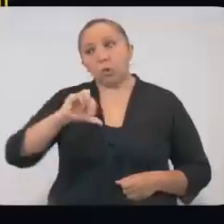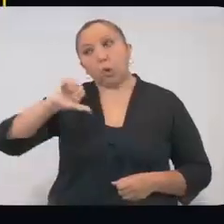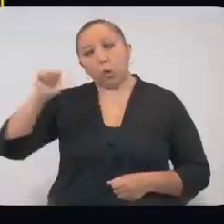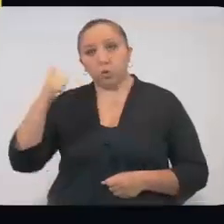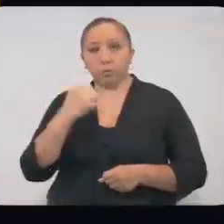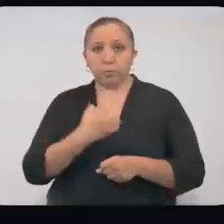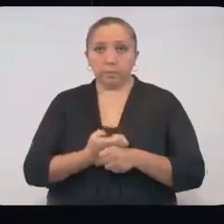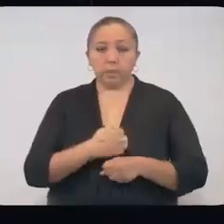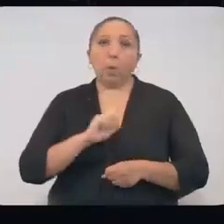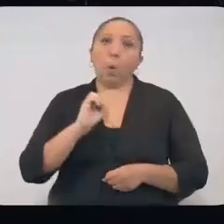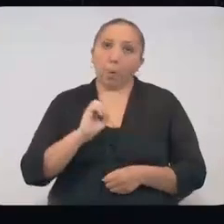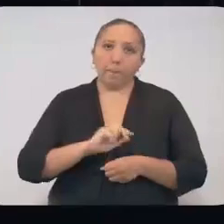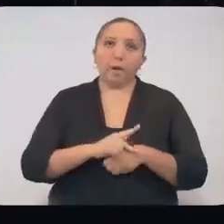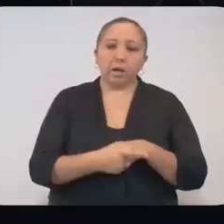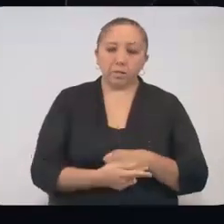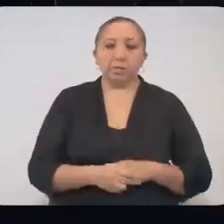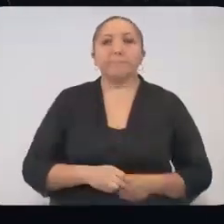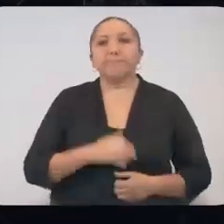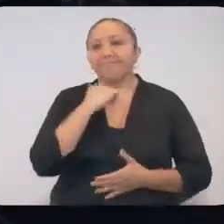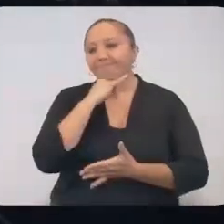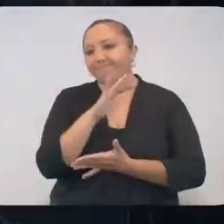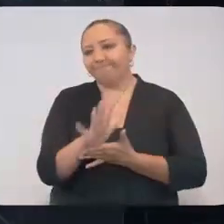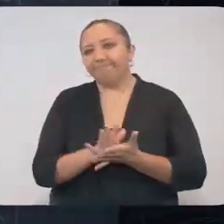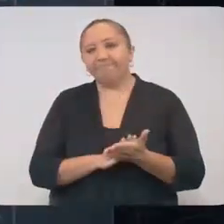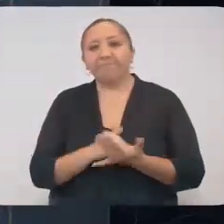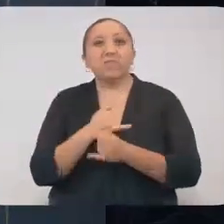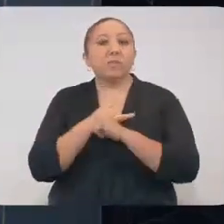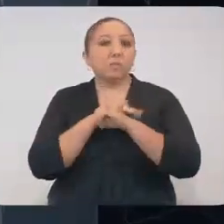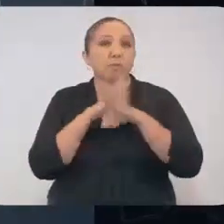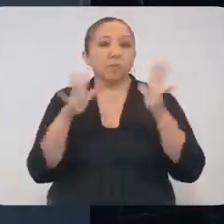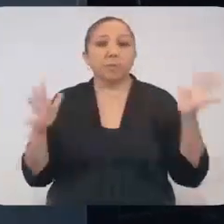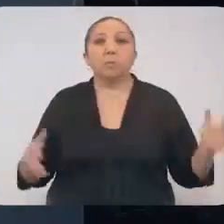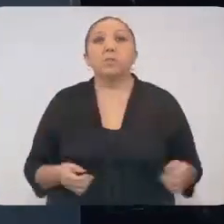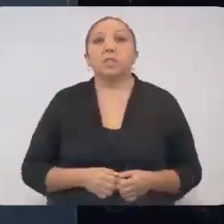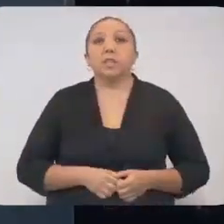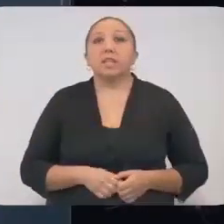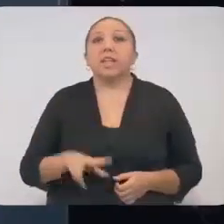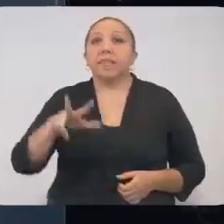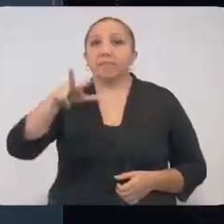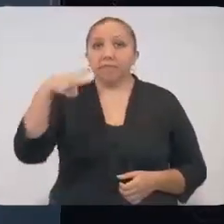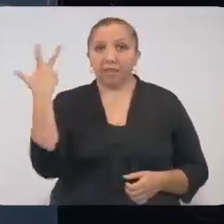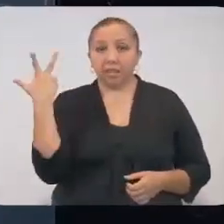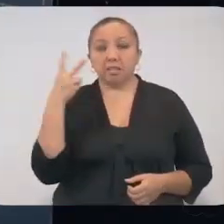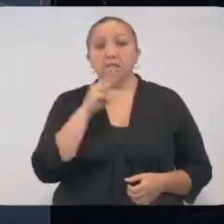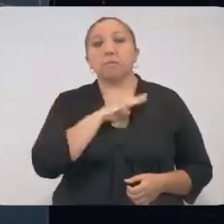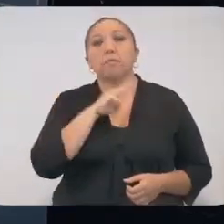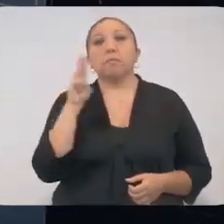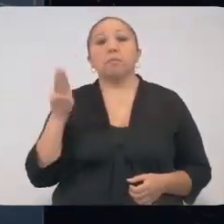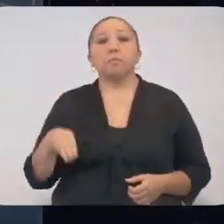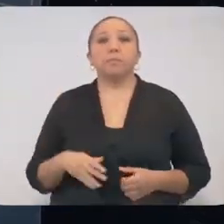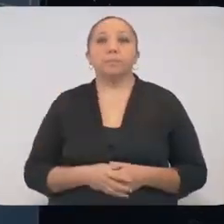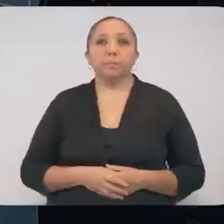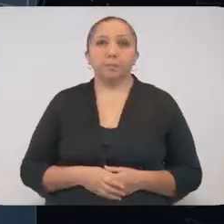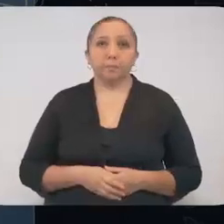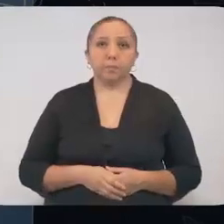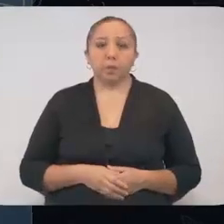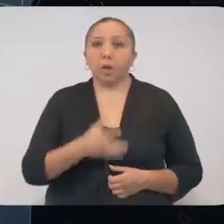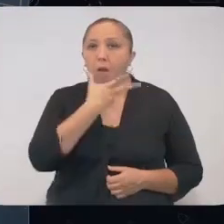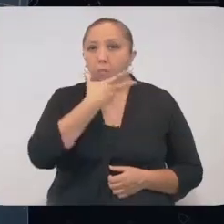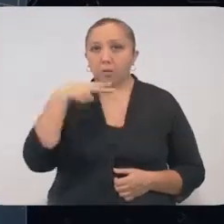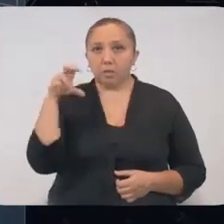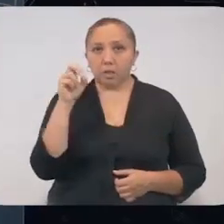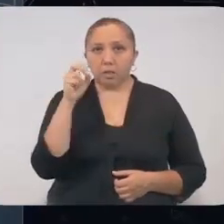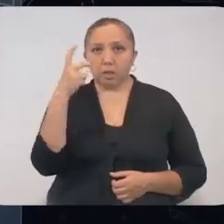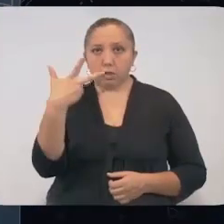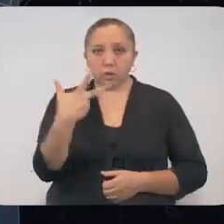estado. Lamentablemente, en este parte médico informamos de 13 fallecimientos. Hombre de 38 años de